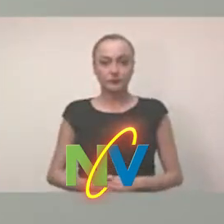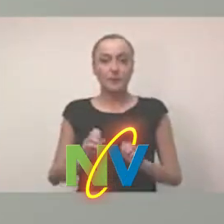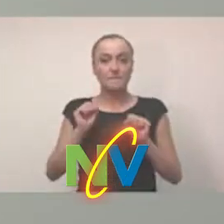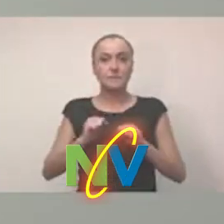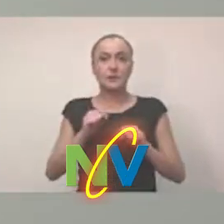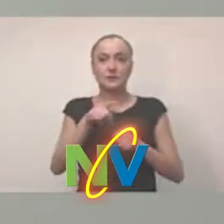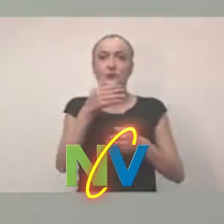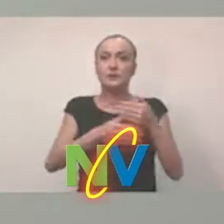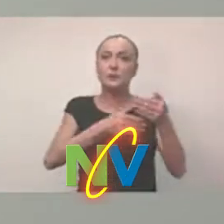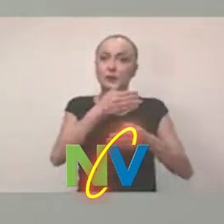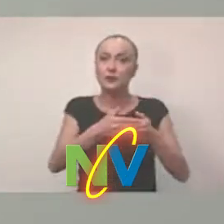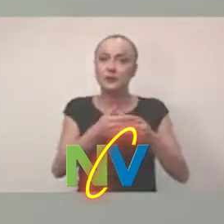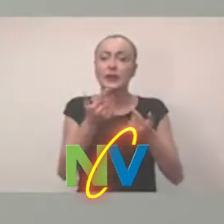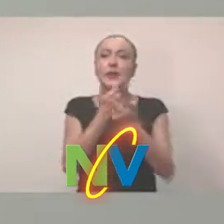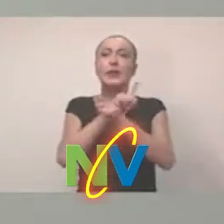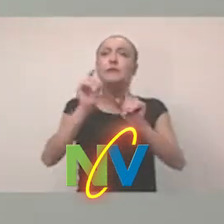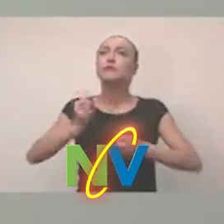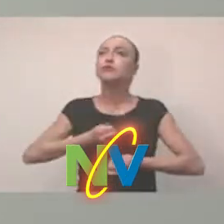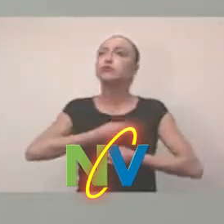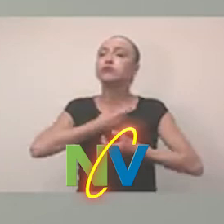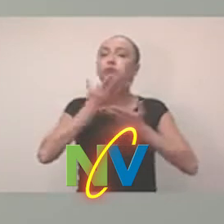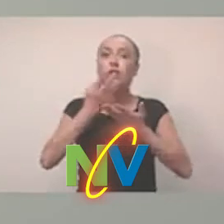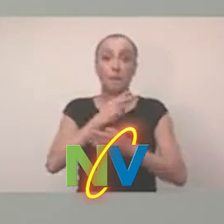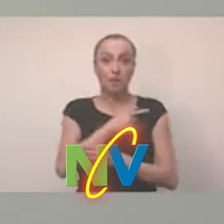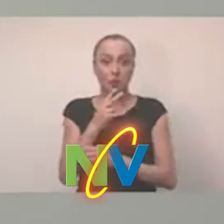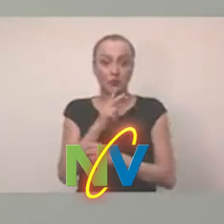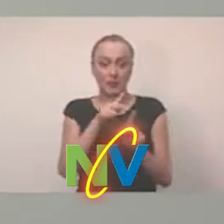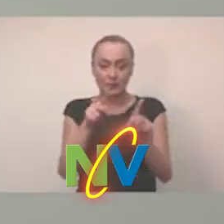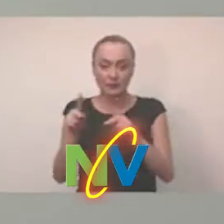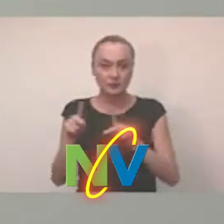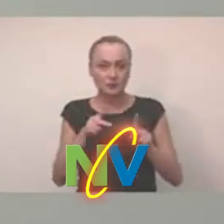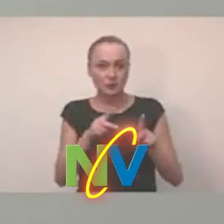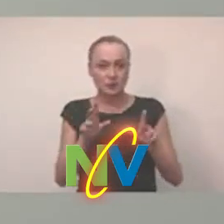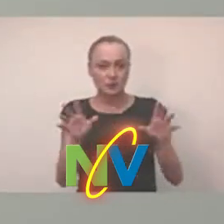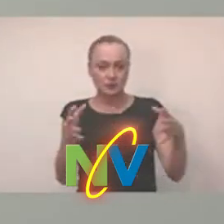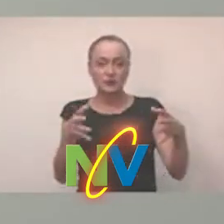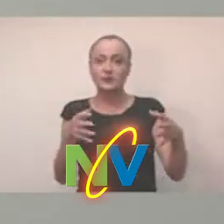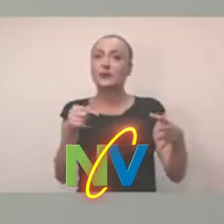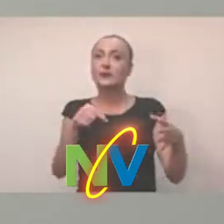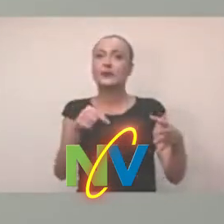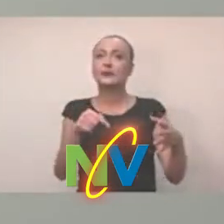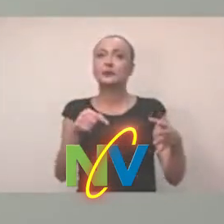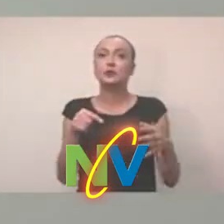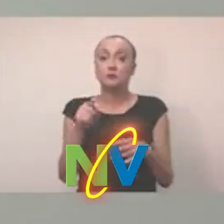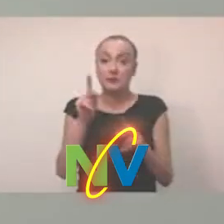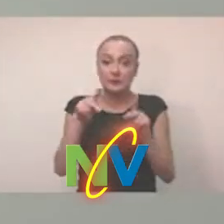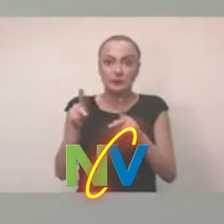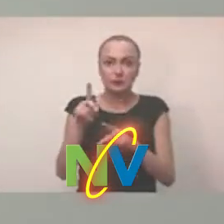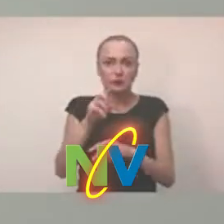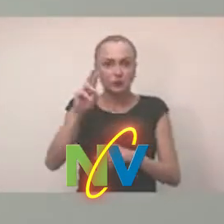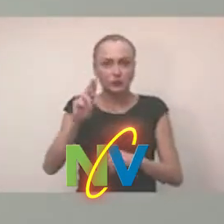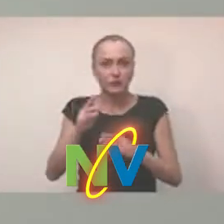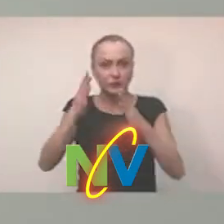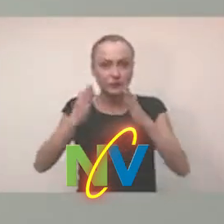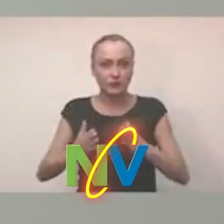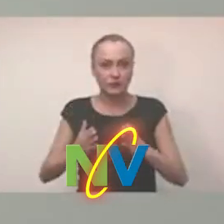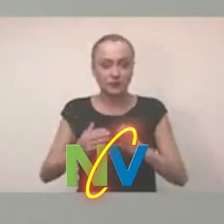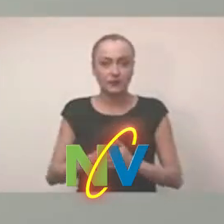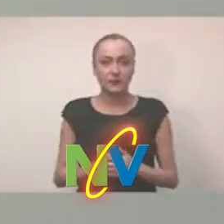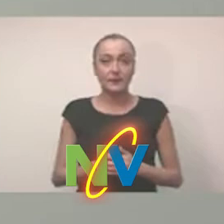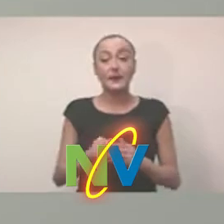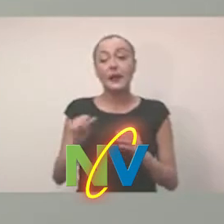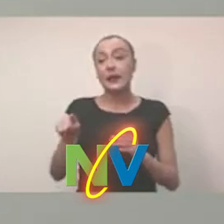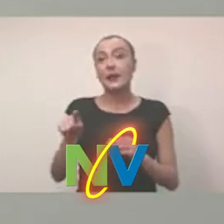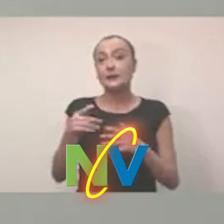Posibilitar ese proceso de libre expresión de la voluntad popular es el mandato que los costarricenses, en la